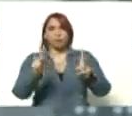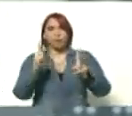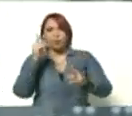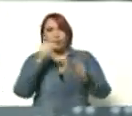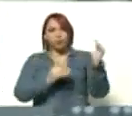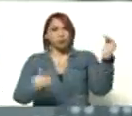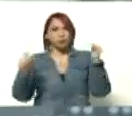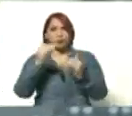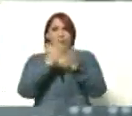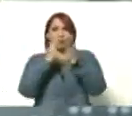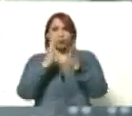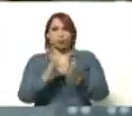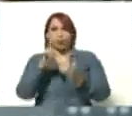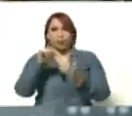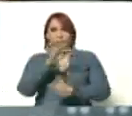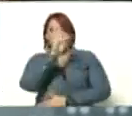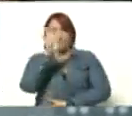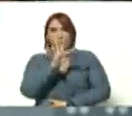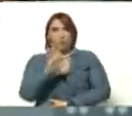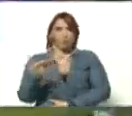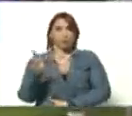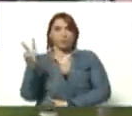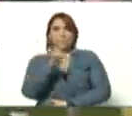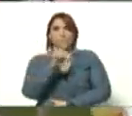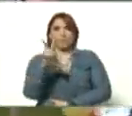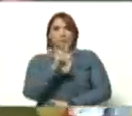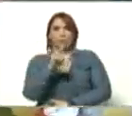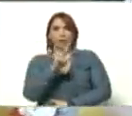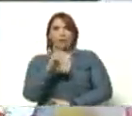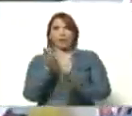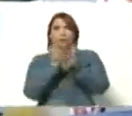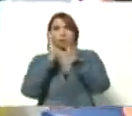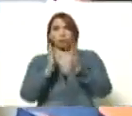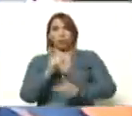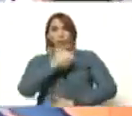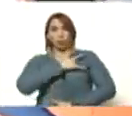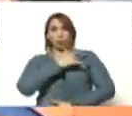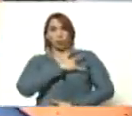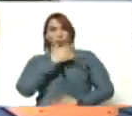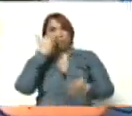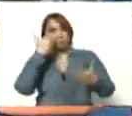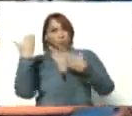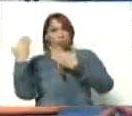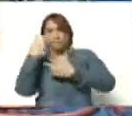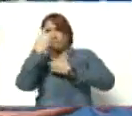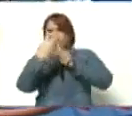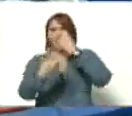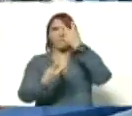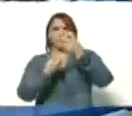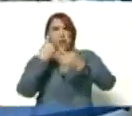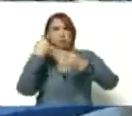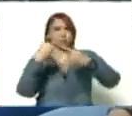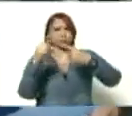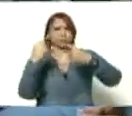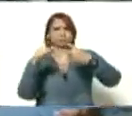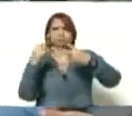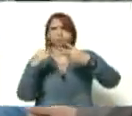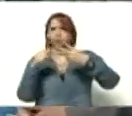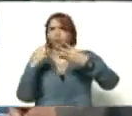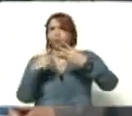Académicas. Está la Federación Venezolana de Estudiantes Universitarios. Bueno, estamos aquí viendo todas las opciones, todas